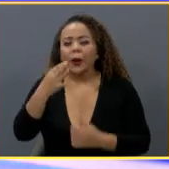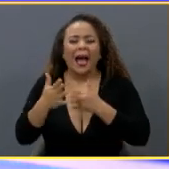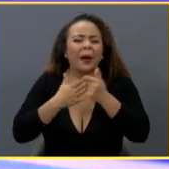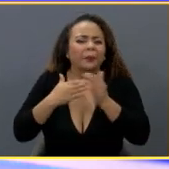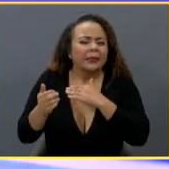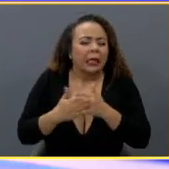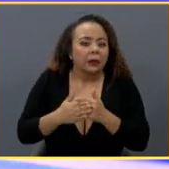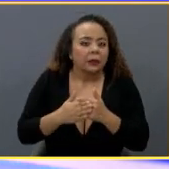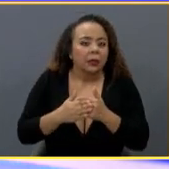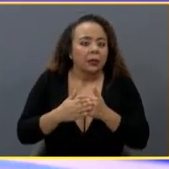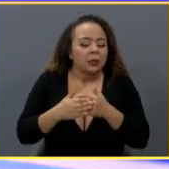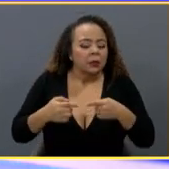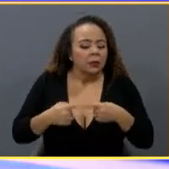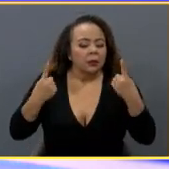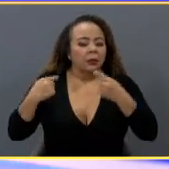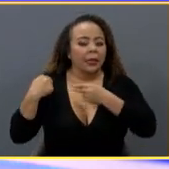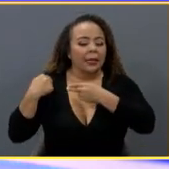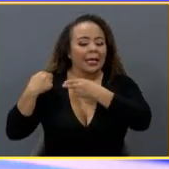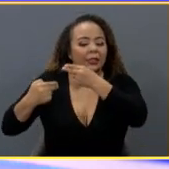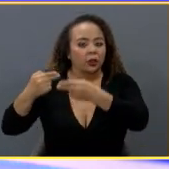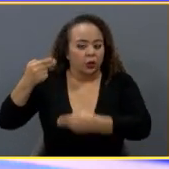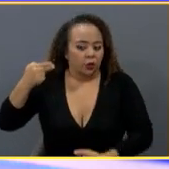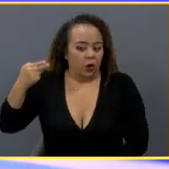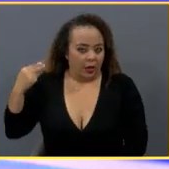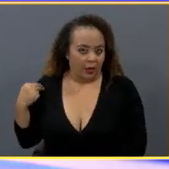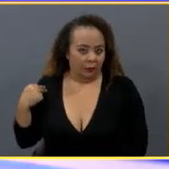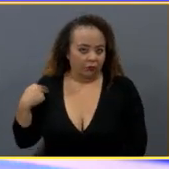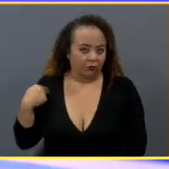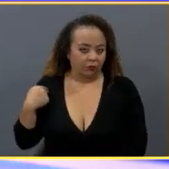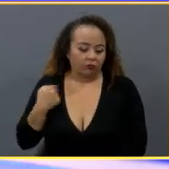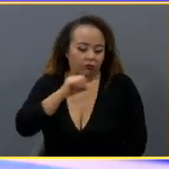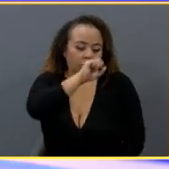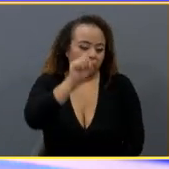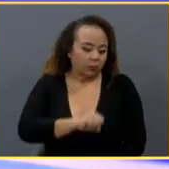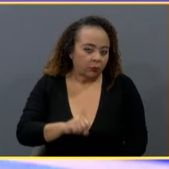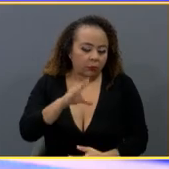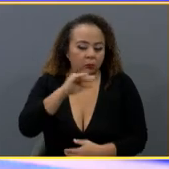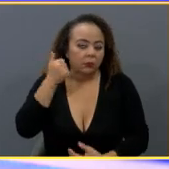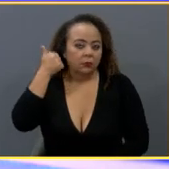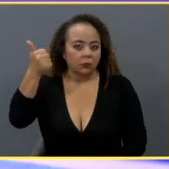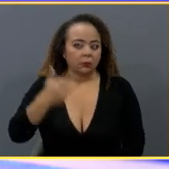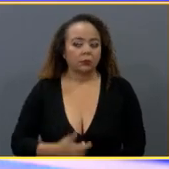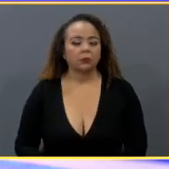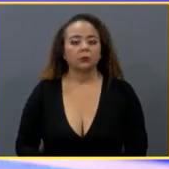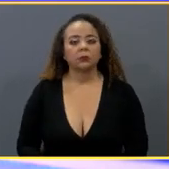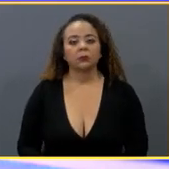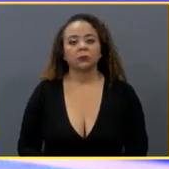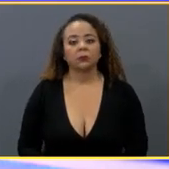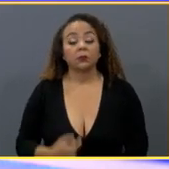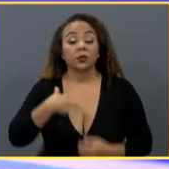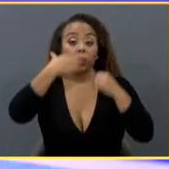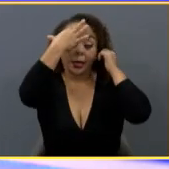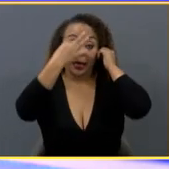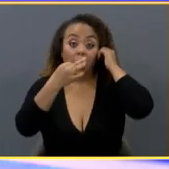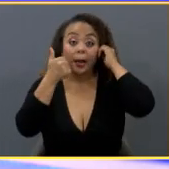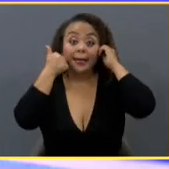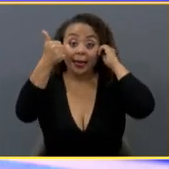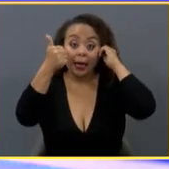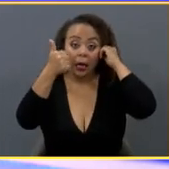gran rivalidad histórica, que es la rivalidad nacional de Saprissa y la Liga, yo creo que la Liga